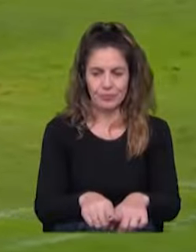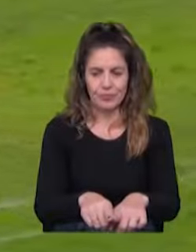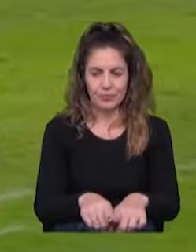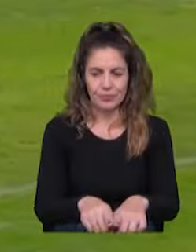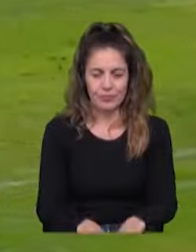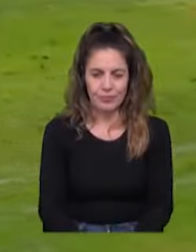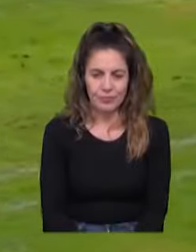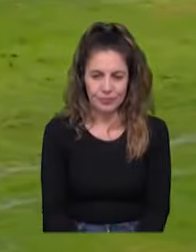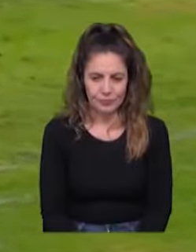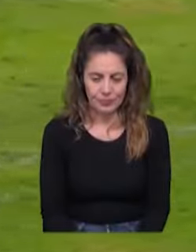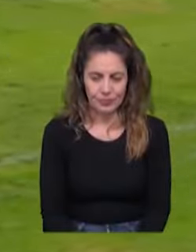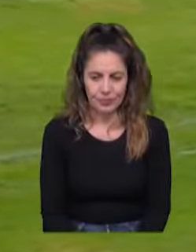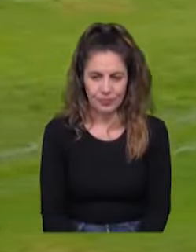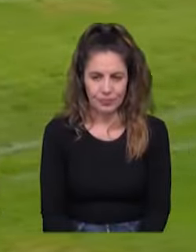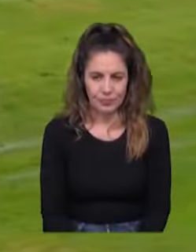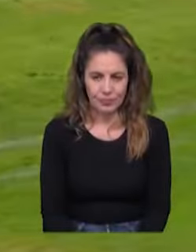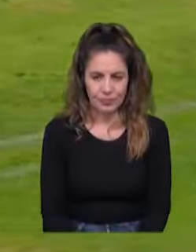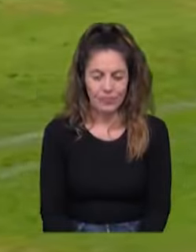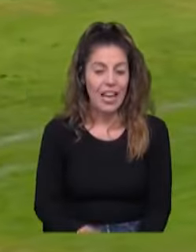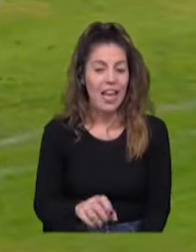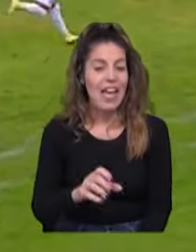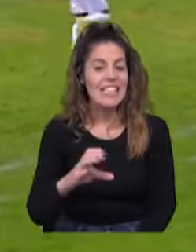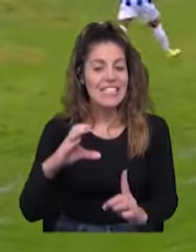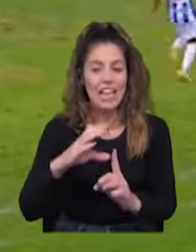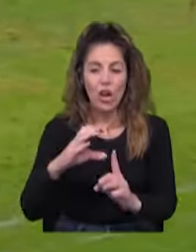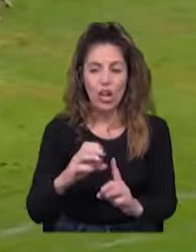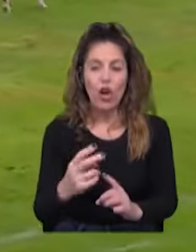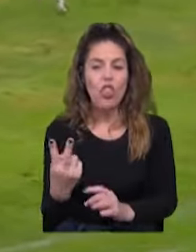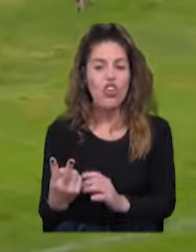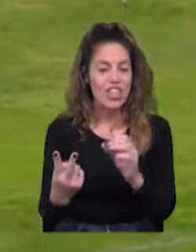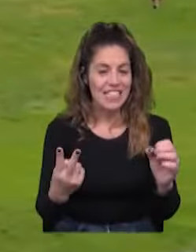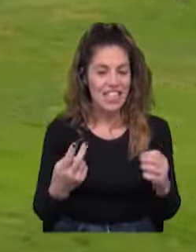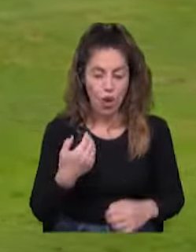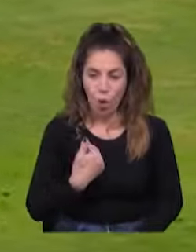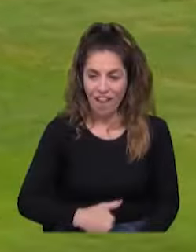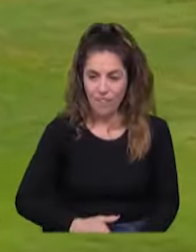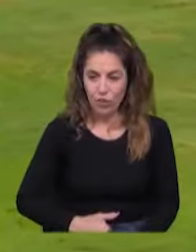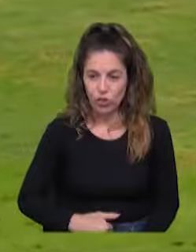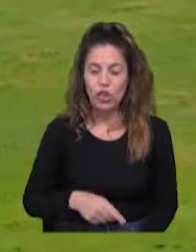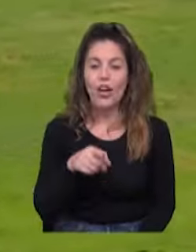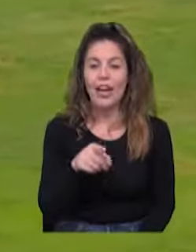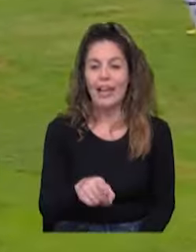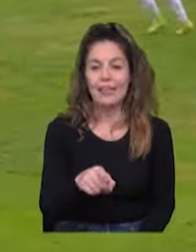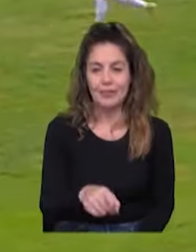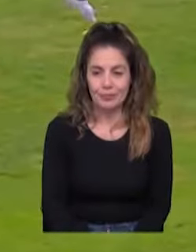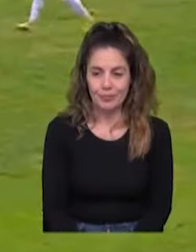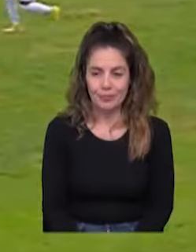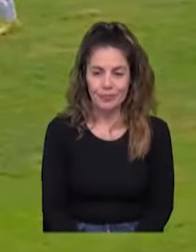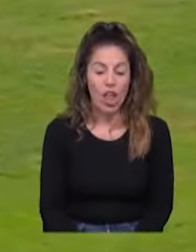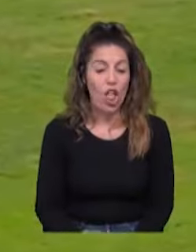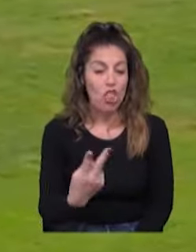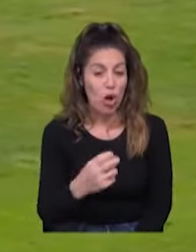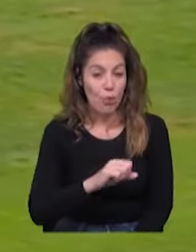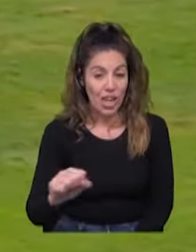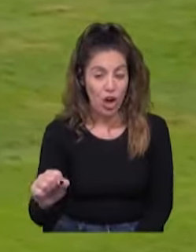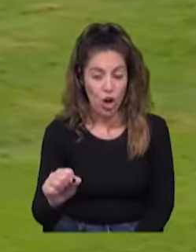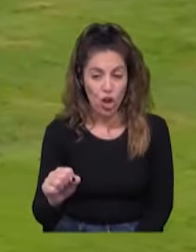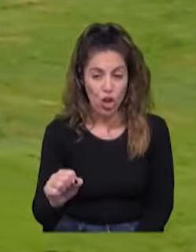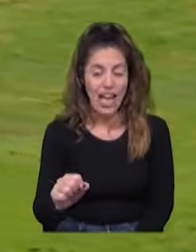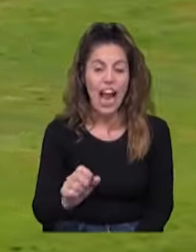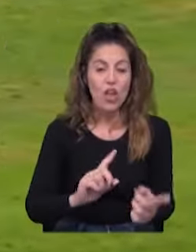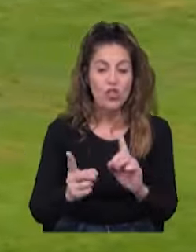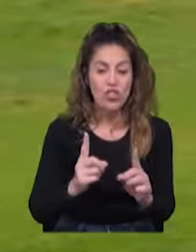Pedro arispe Cerro largo 2 a0 Boston River jugando en el ubilla doblete de Hugo silveira a